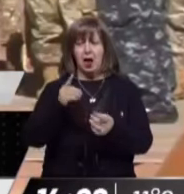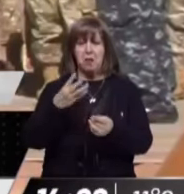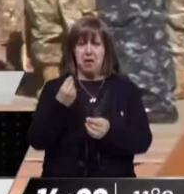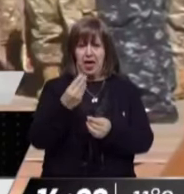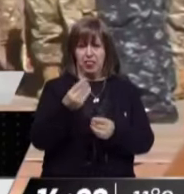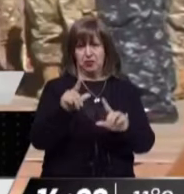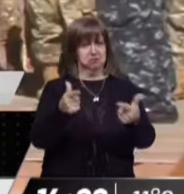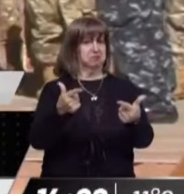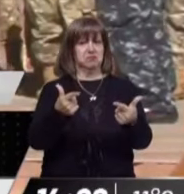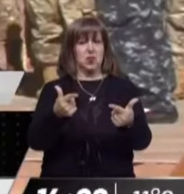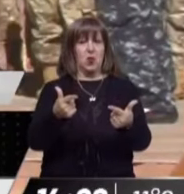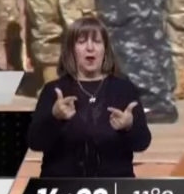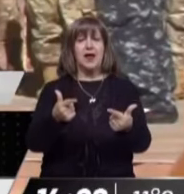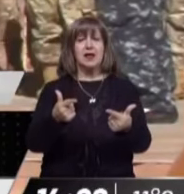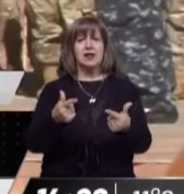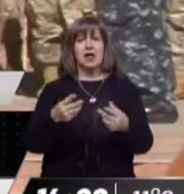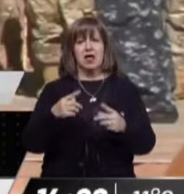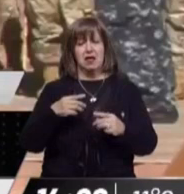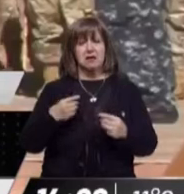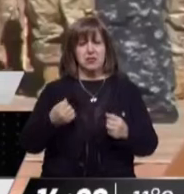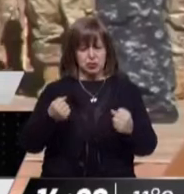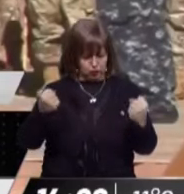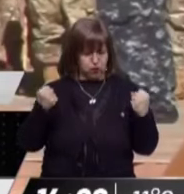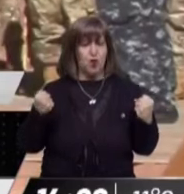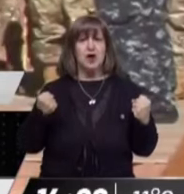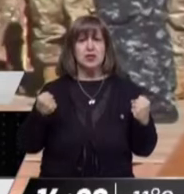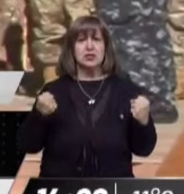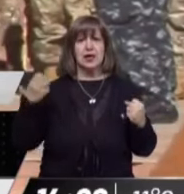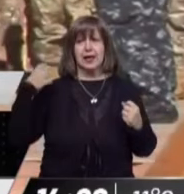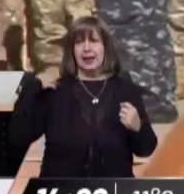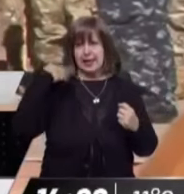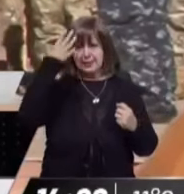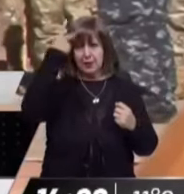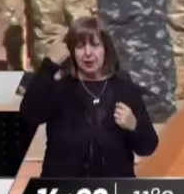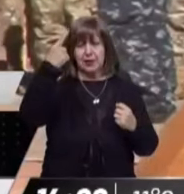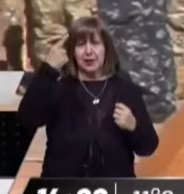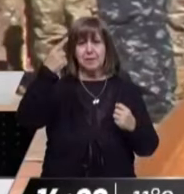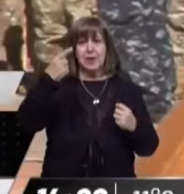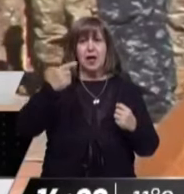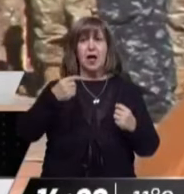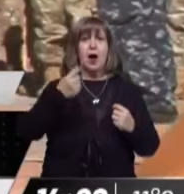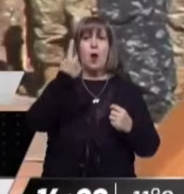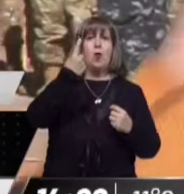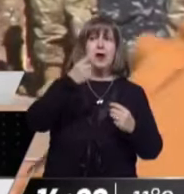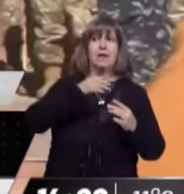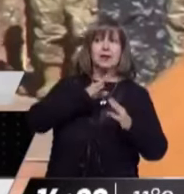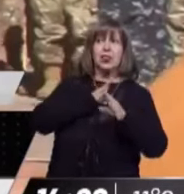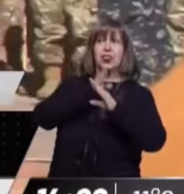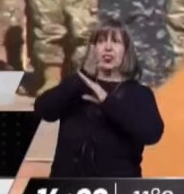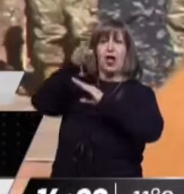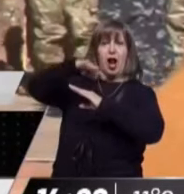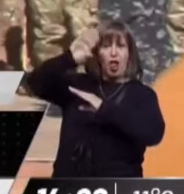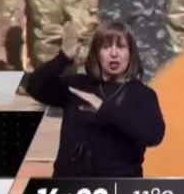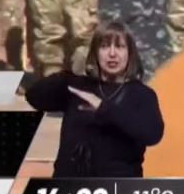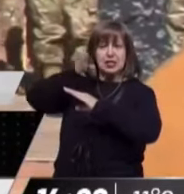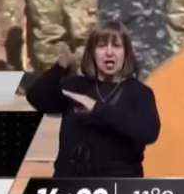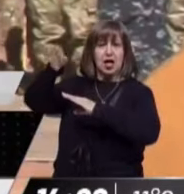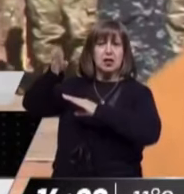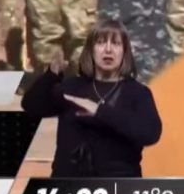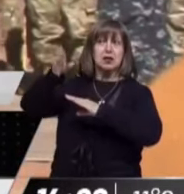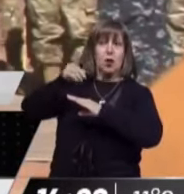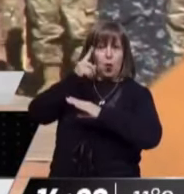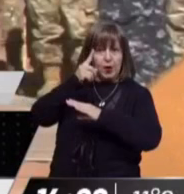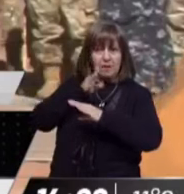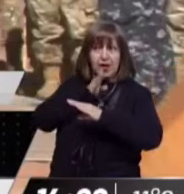temor. Y lo hizo con muchísimo coraje. Y no cruzó una sola vez los Andes, el coloso